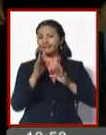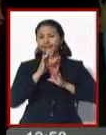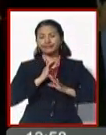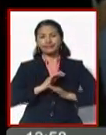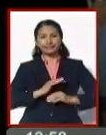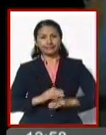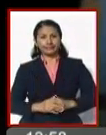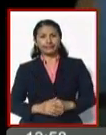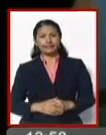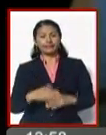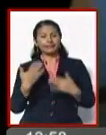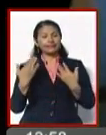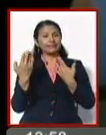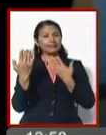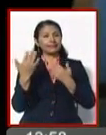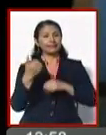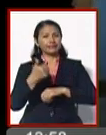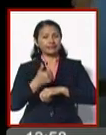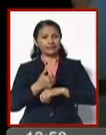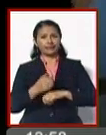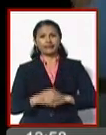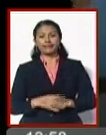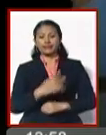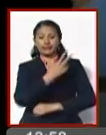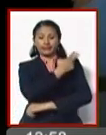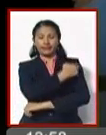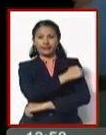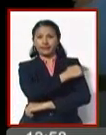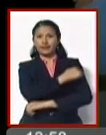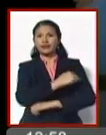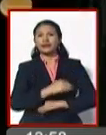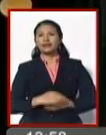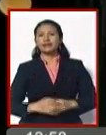tranquila. Yo las estaré esperando aquí, en el hospital.